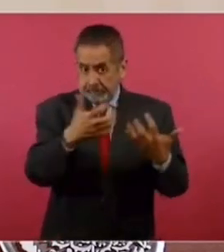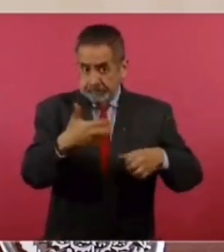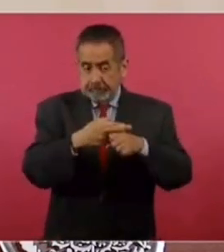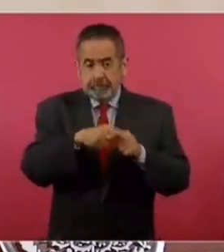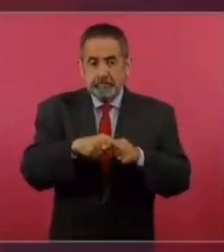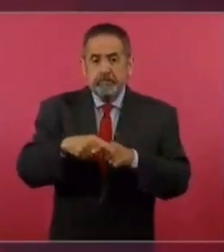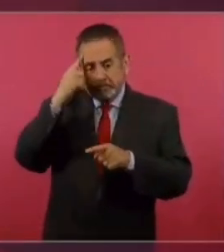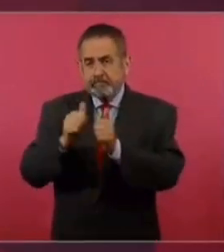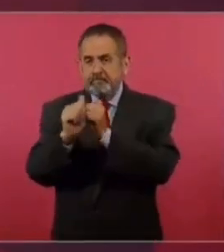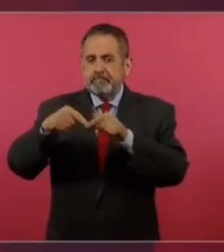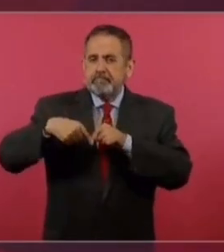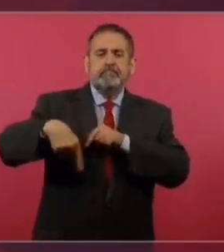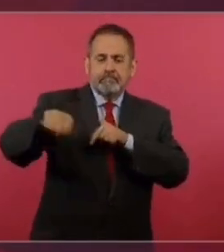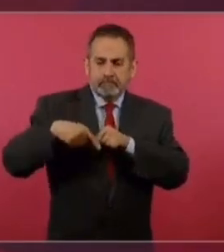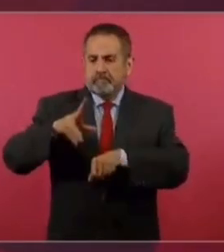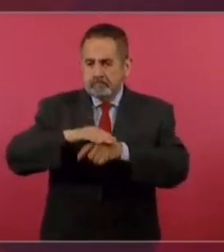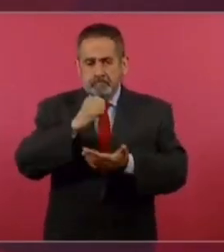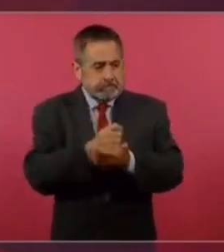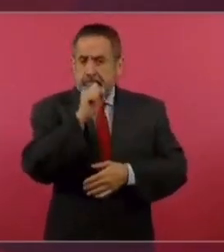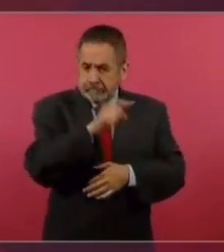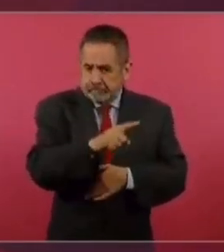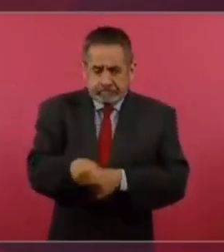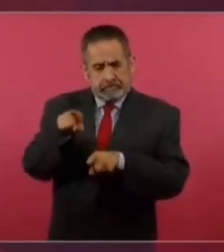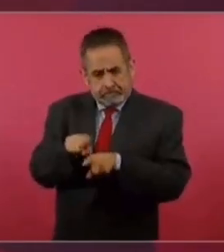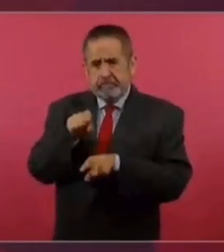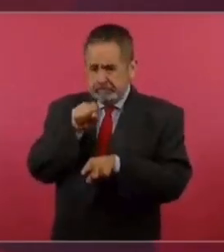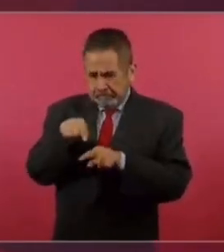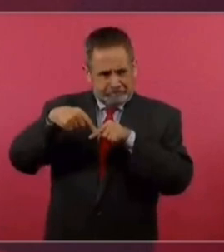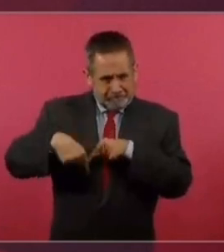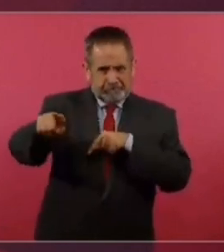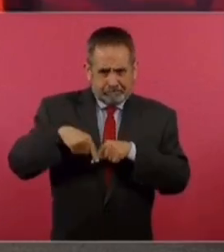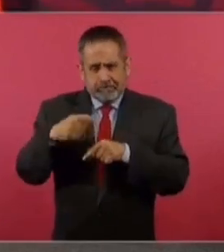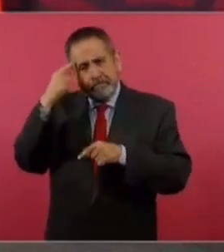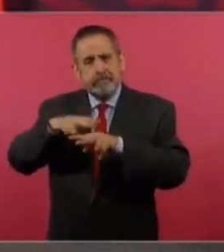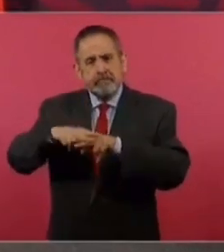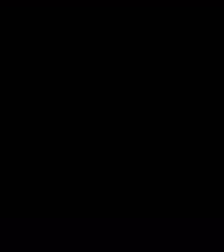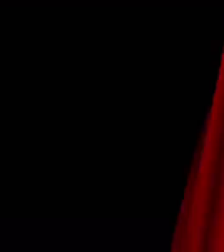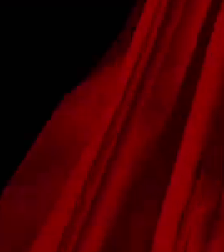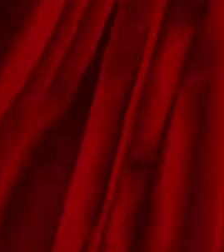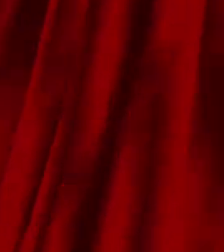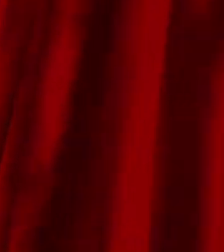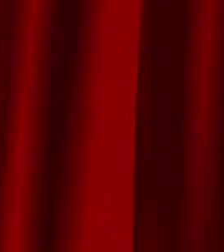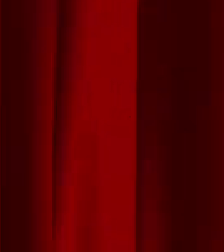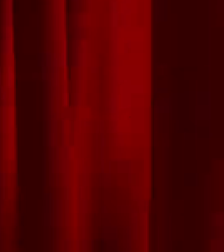de la línea. Entonces, es utilizar la misma línea para trenes de pasajeros.